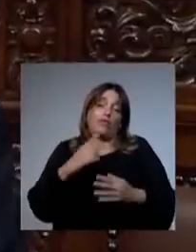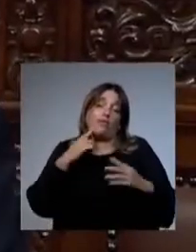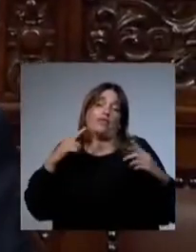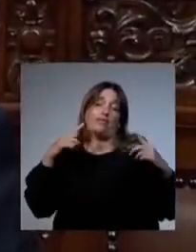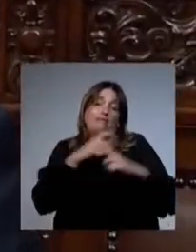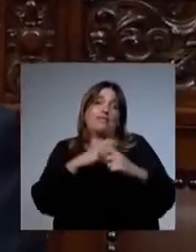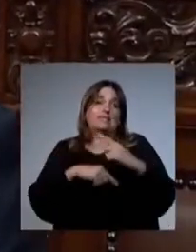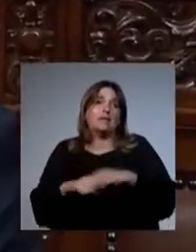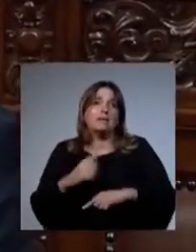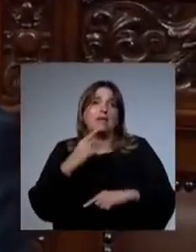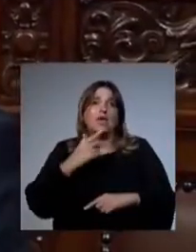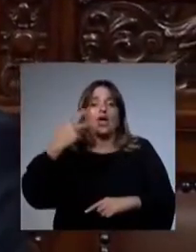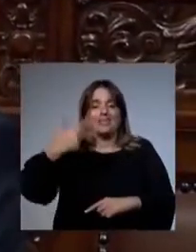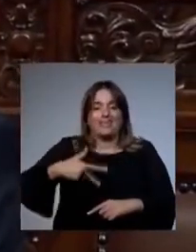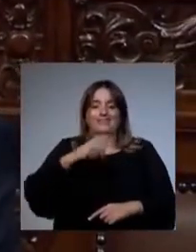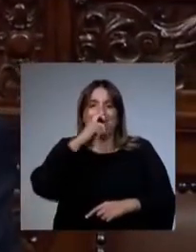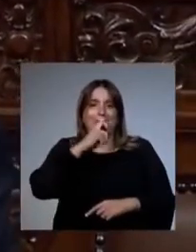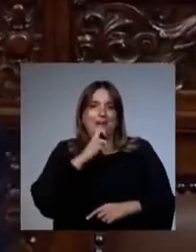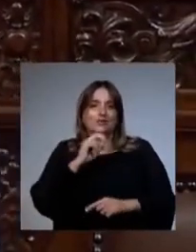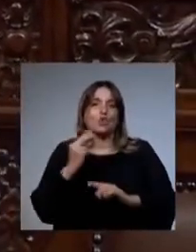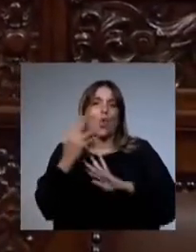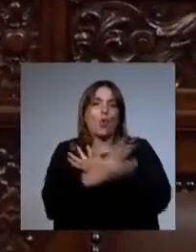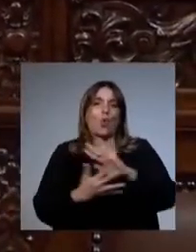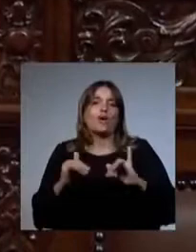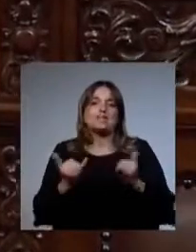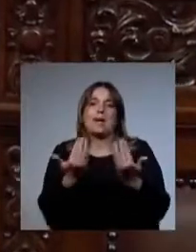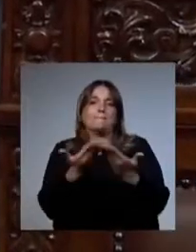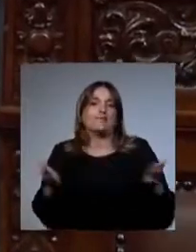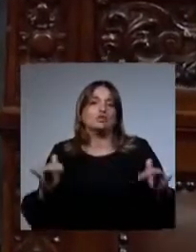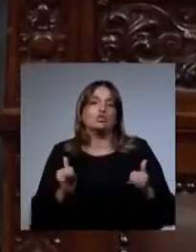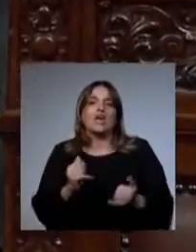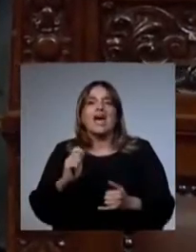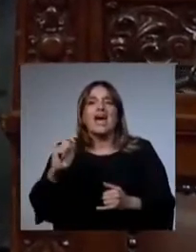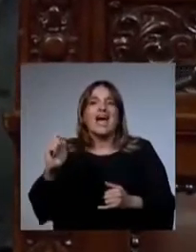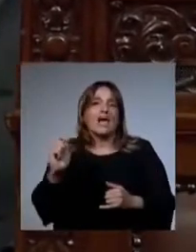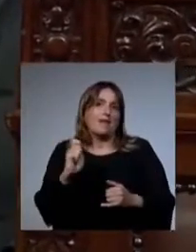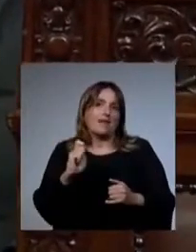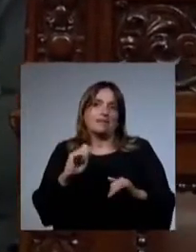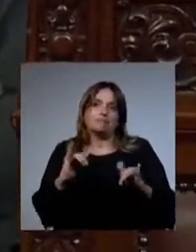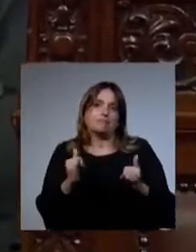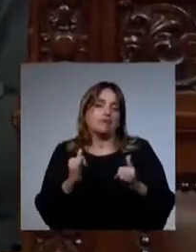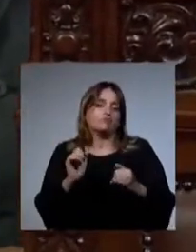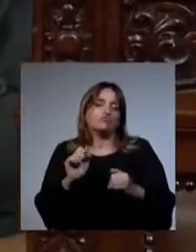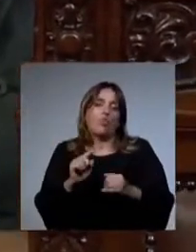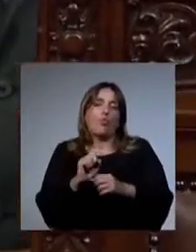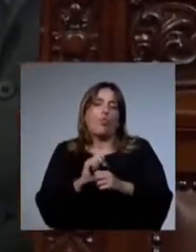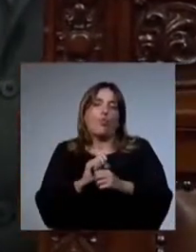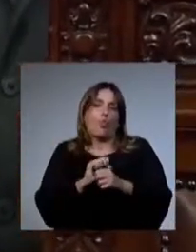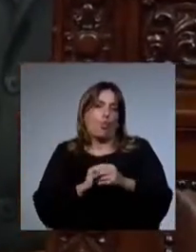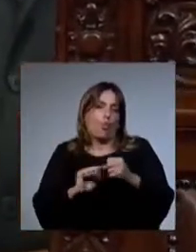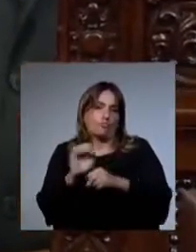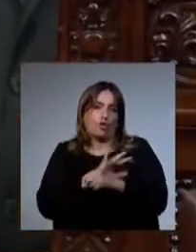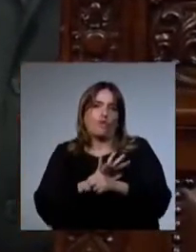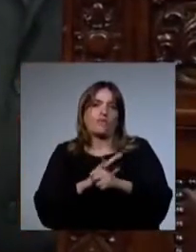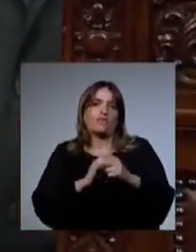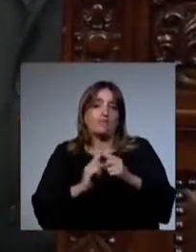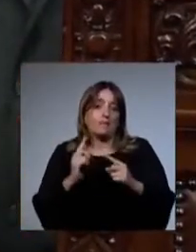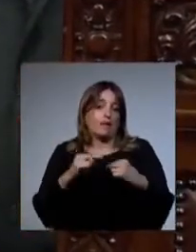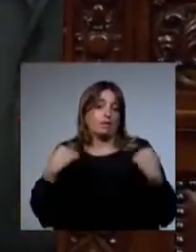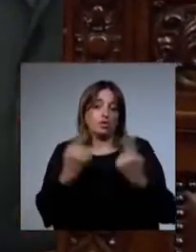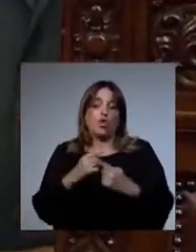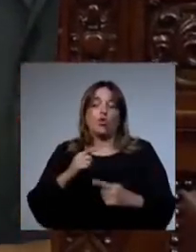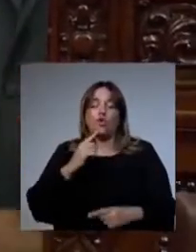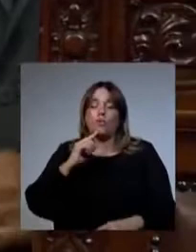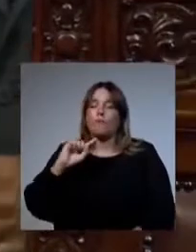El 13 de marzo, el Uruguay inmediatamente declaró la emergencia sanitaria y las prioridades de todos nosotros